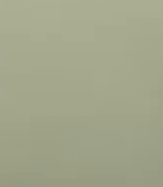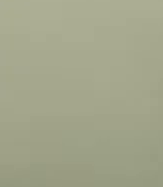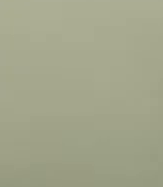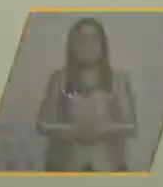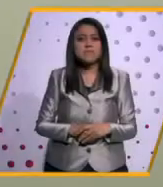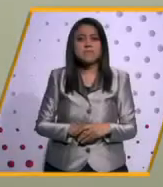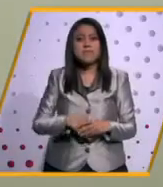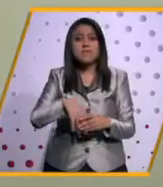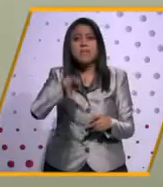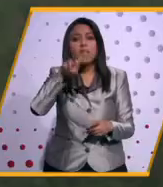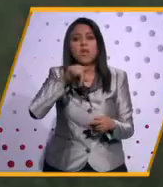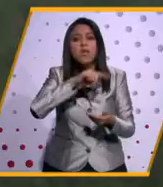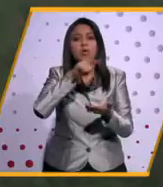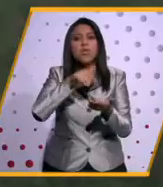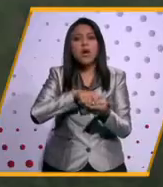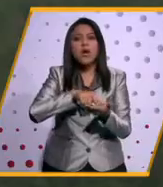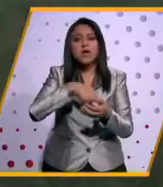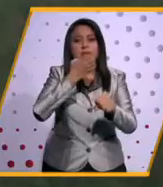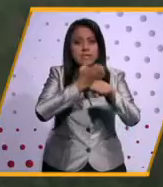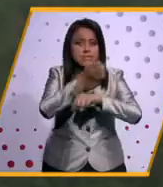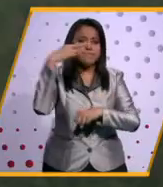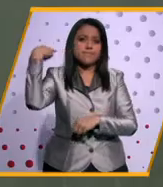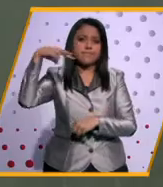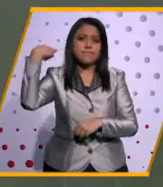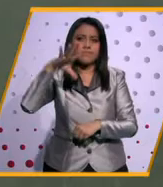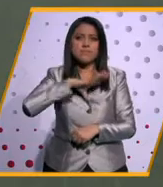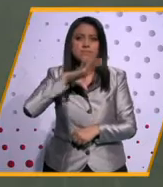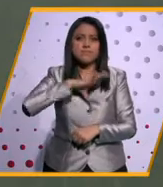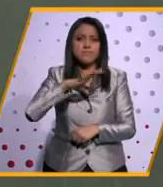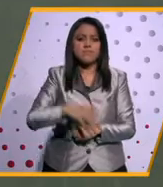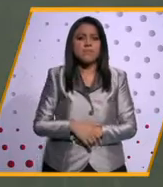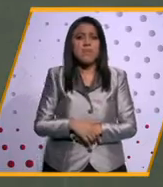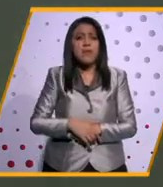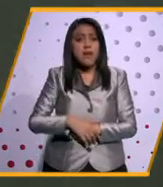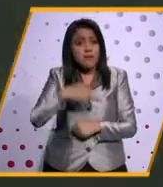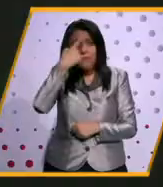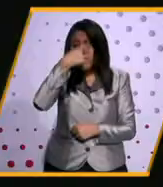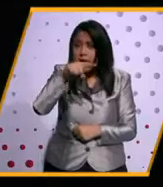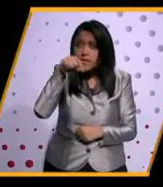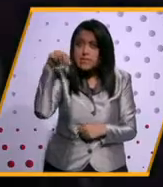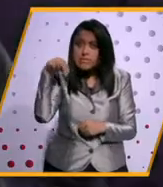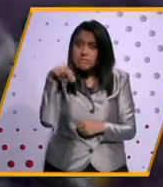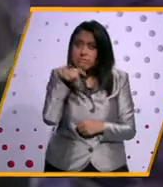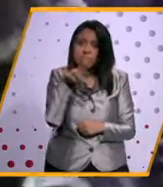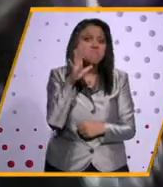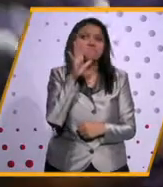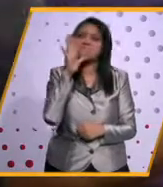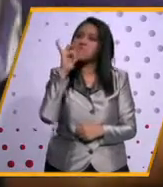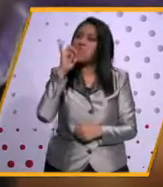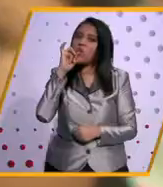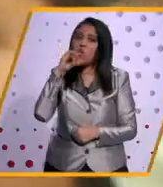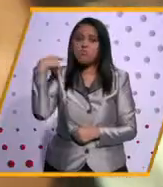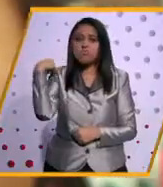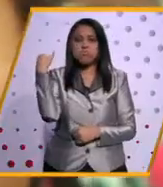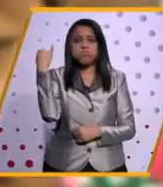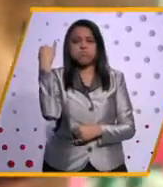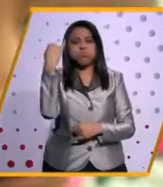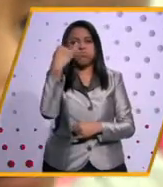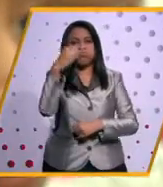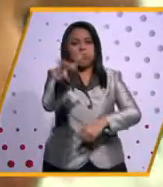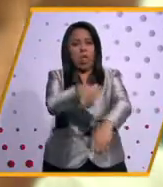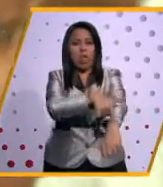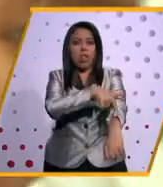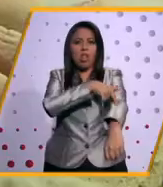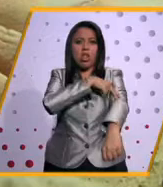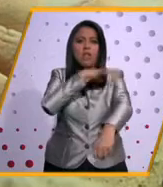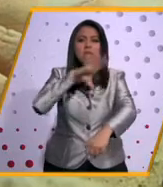La Sierra de Songolica está ubicada en el estado de Veracruz. Llegar ahí no es fácil. Son trayectos largos que nos llevan a ellos, los niños de la